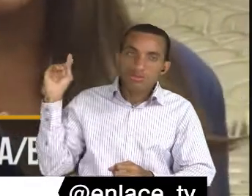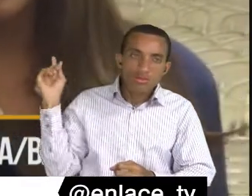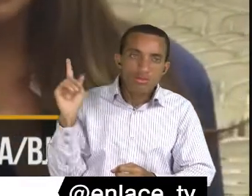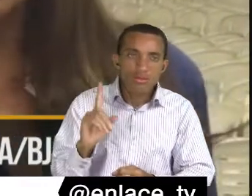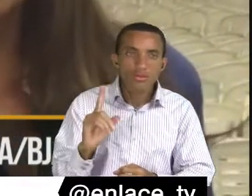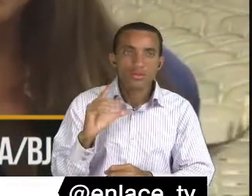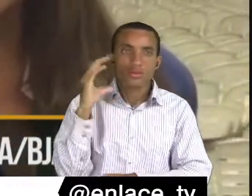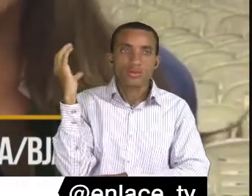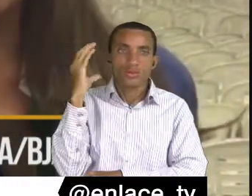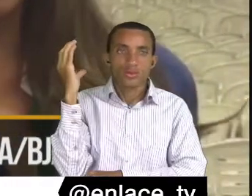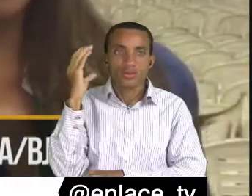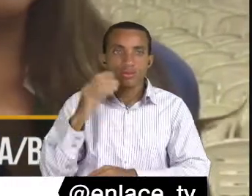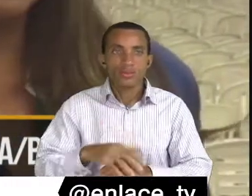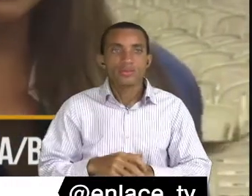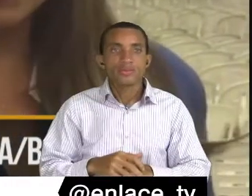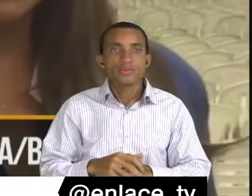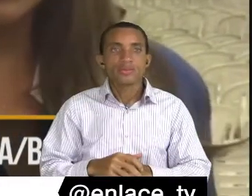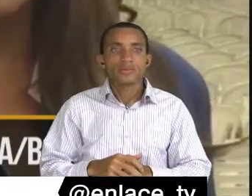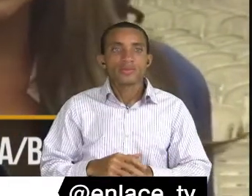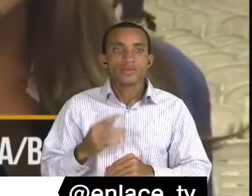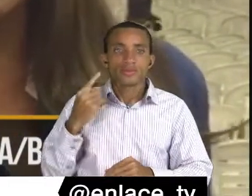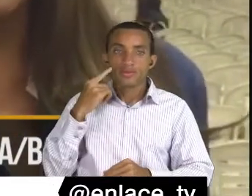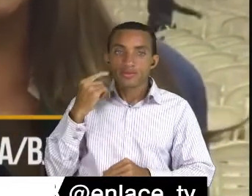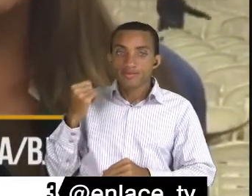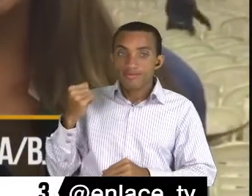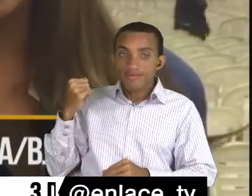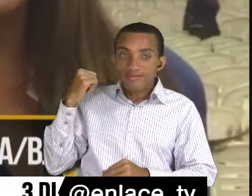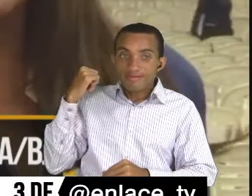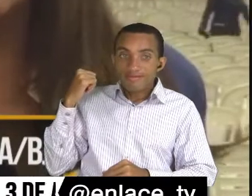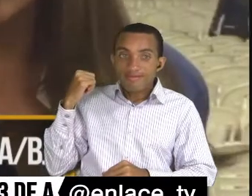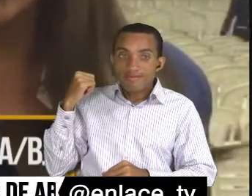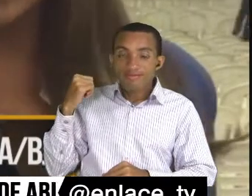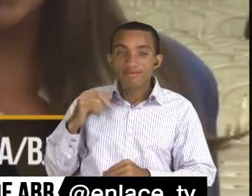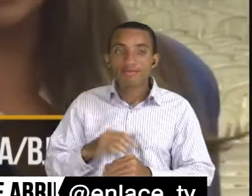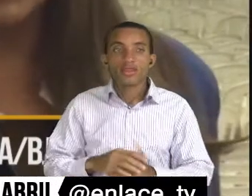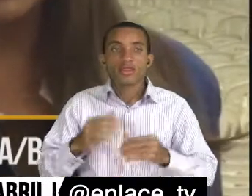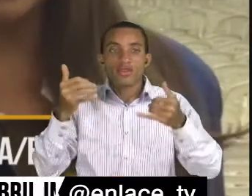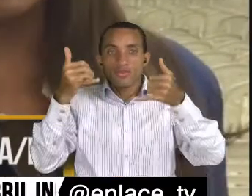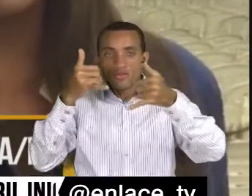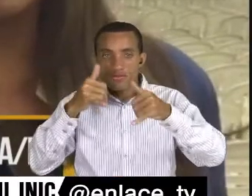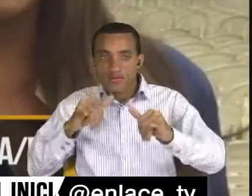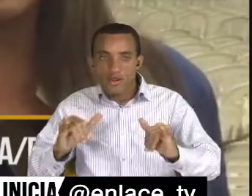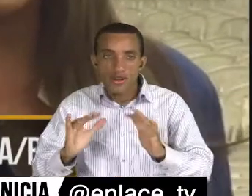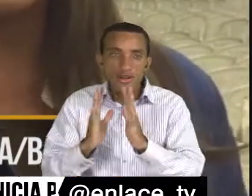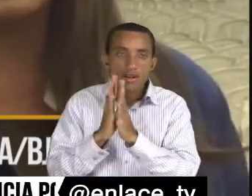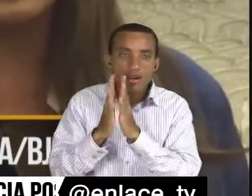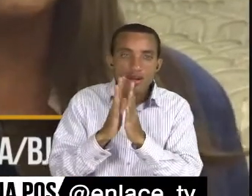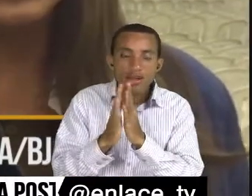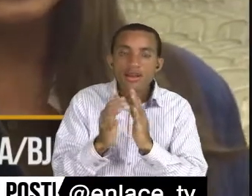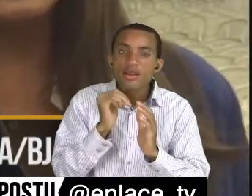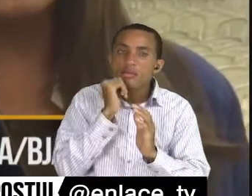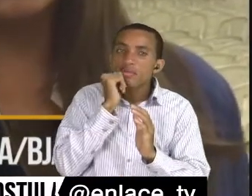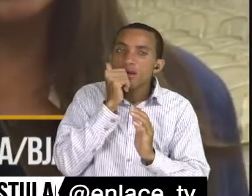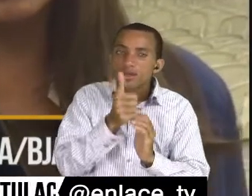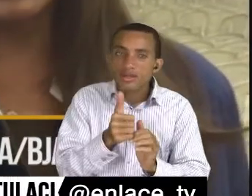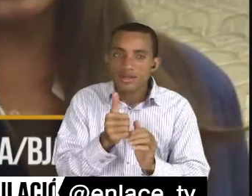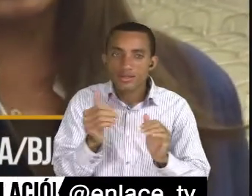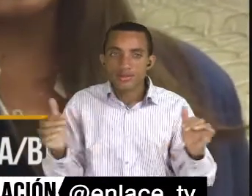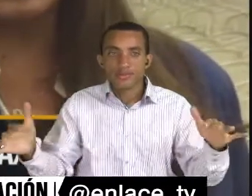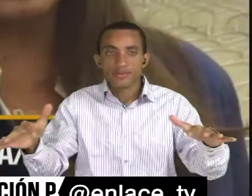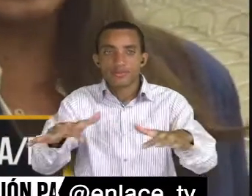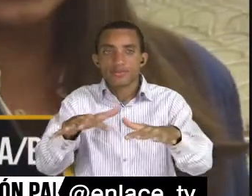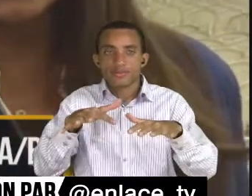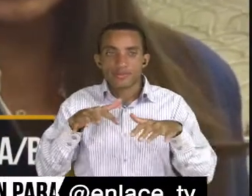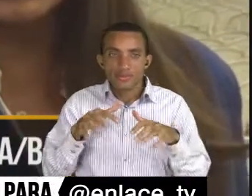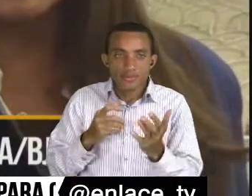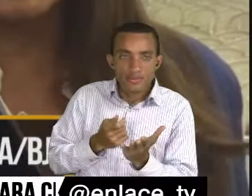Colombia. Además, lo que ven a mi espalda es la culminación, los detalles de lo que será mañana la asamblea de socios que se